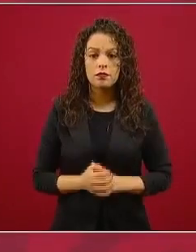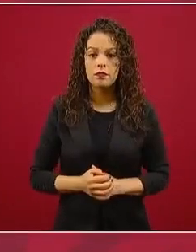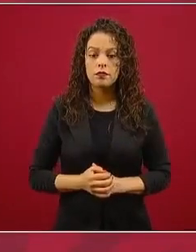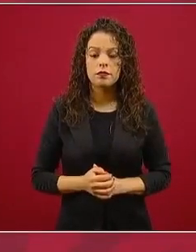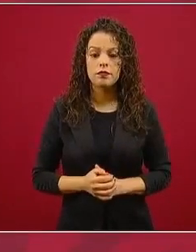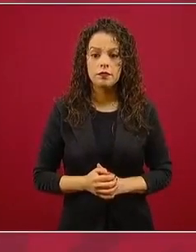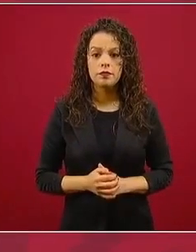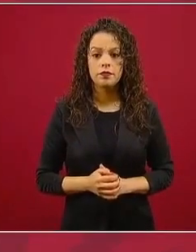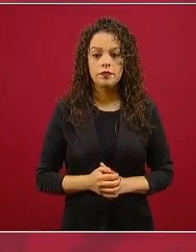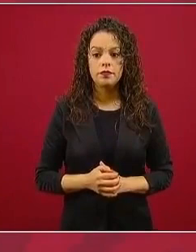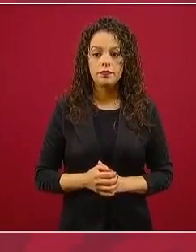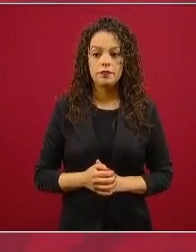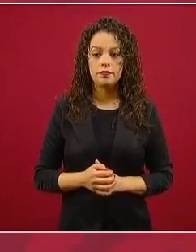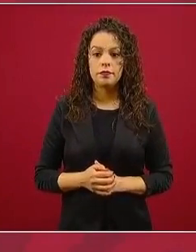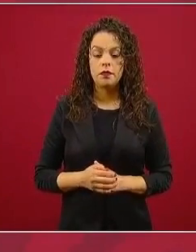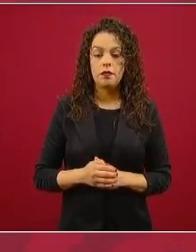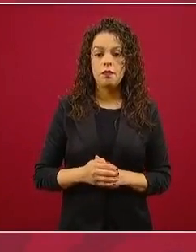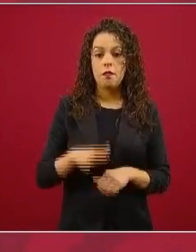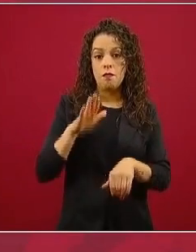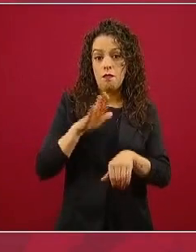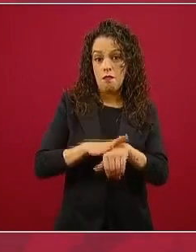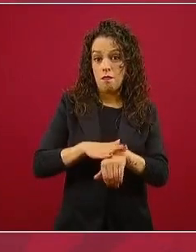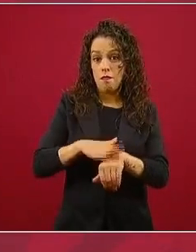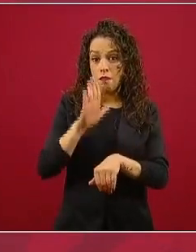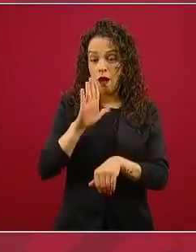destacadamente empresas españolas.